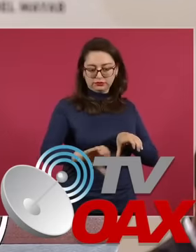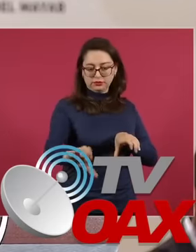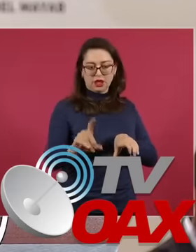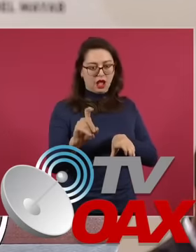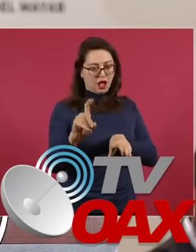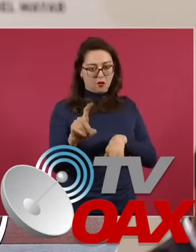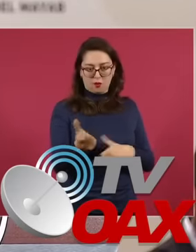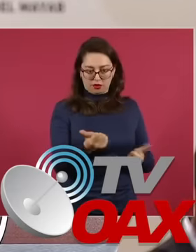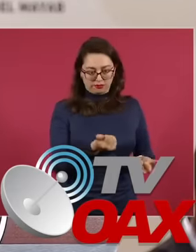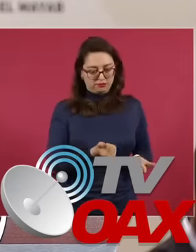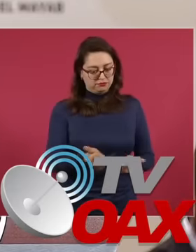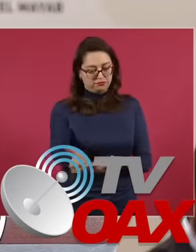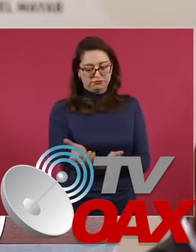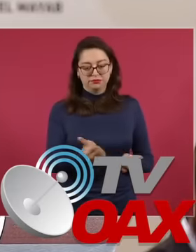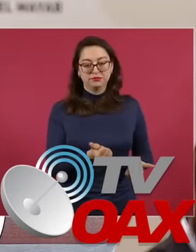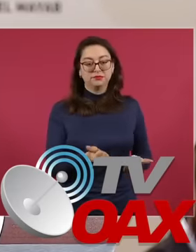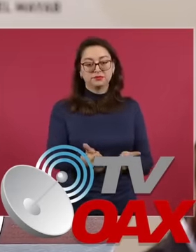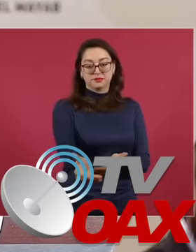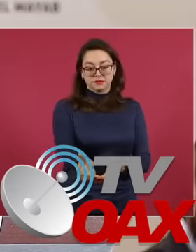para llevarles el agua